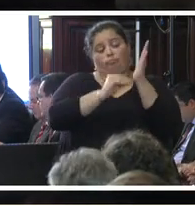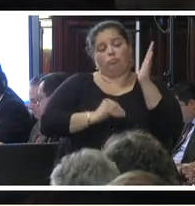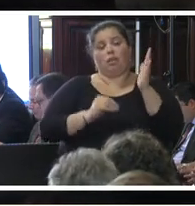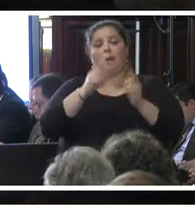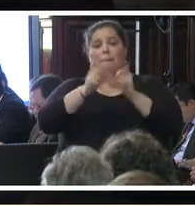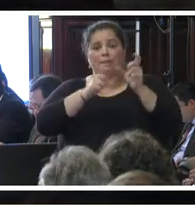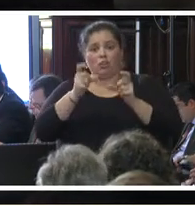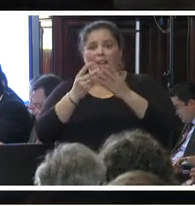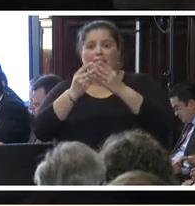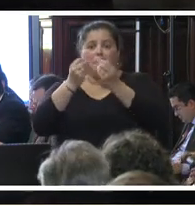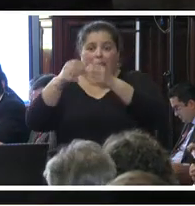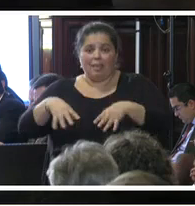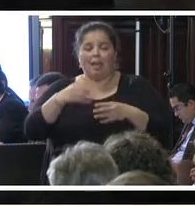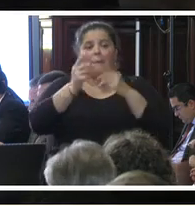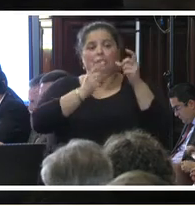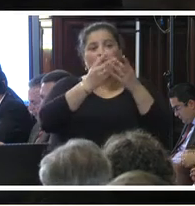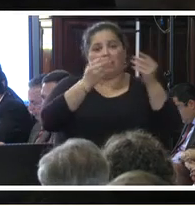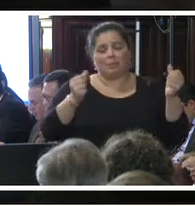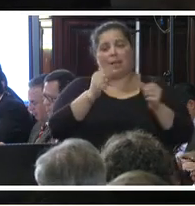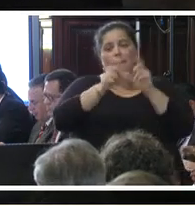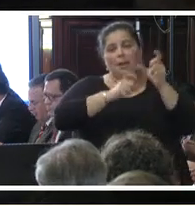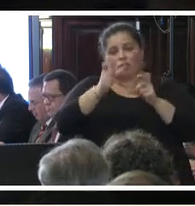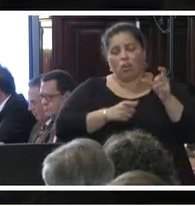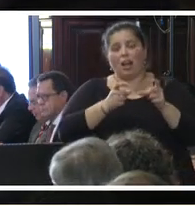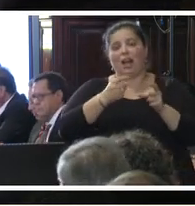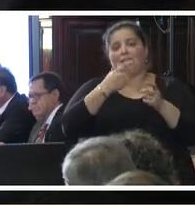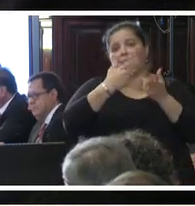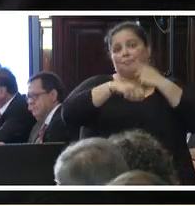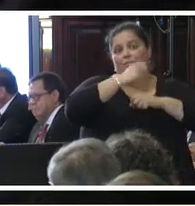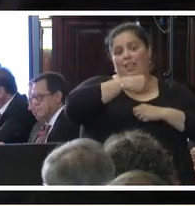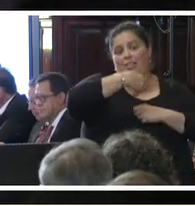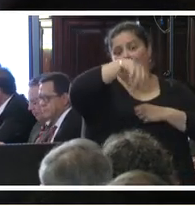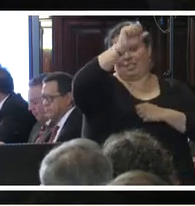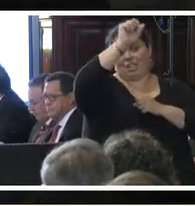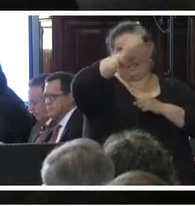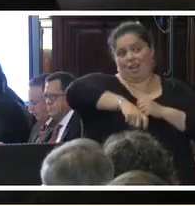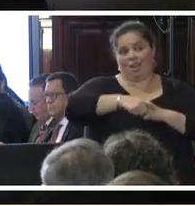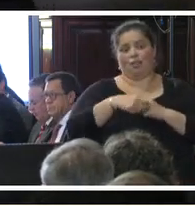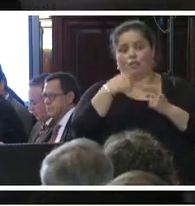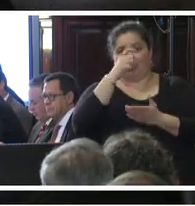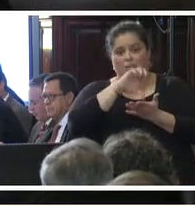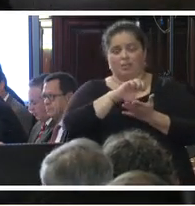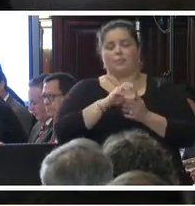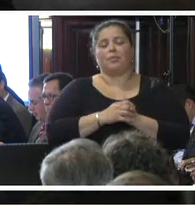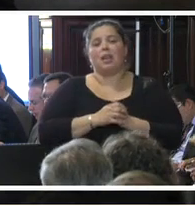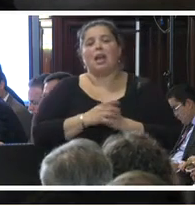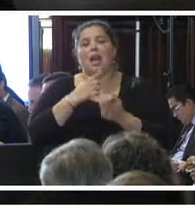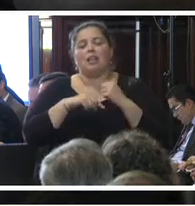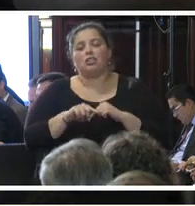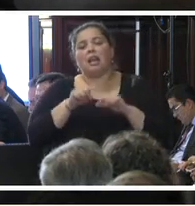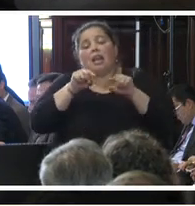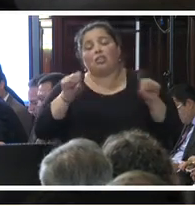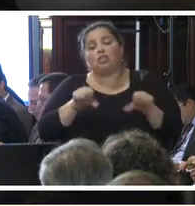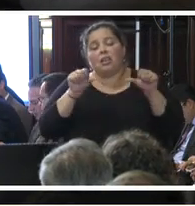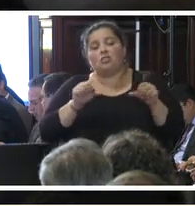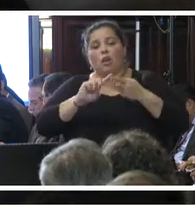personas, el de atención a las víctimas del delito, el protocolo de búsqueda y localización de personas desaparecidas. Estos se hicieron en coordinación,